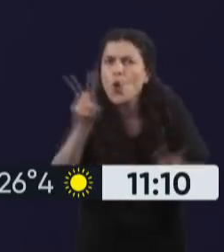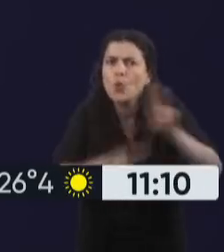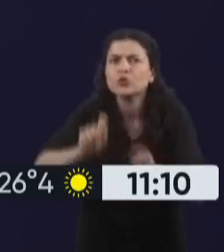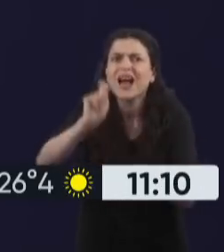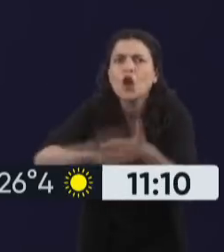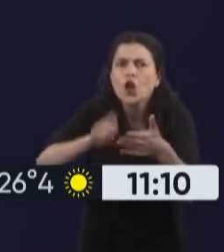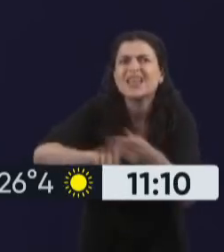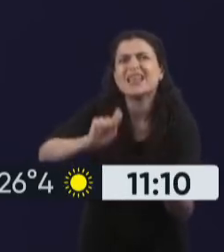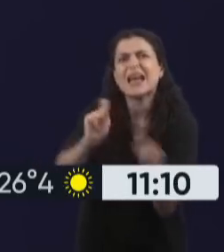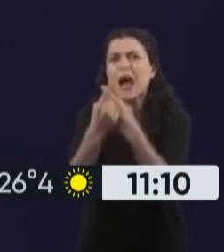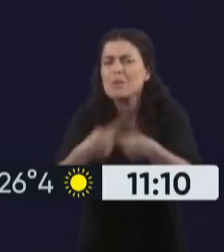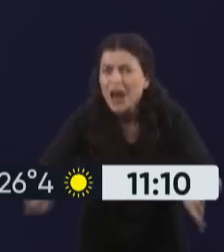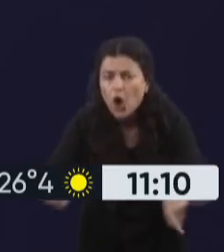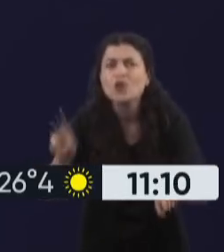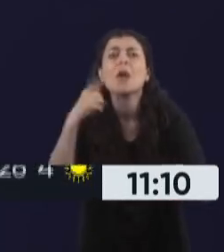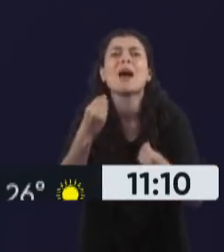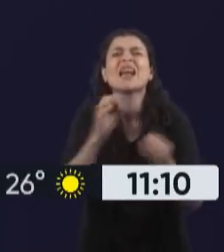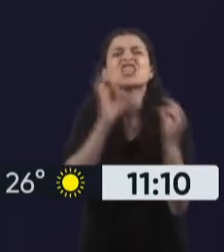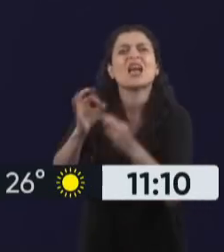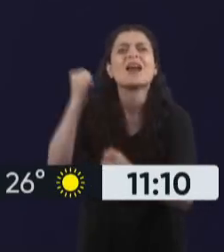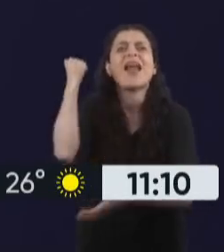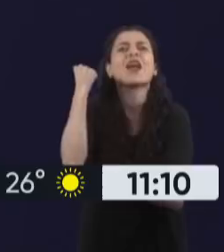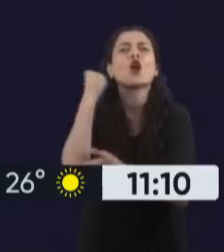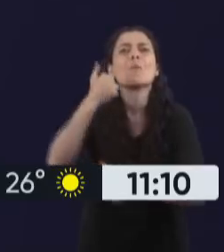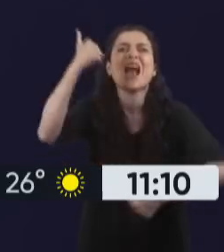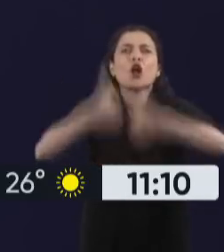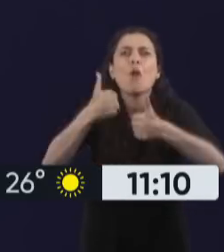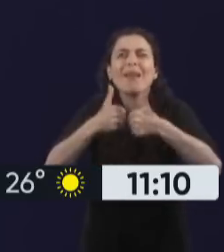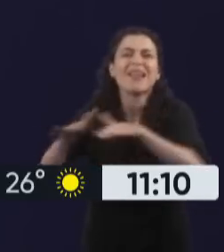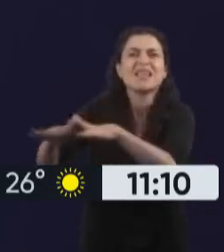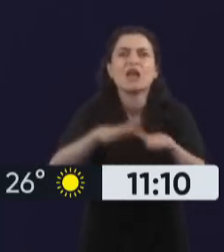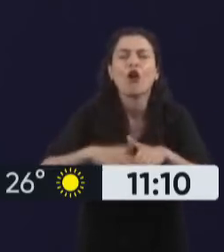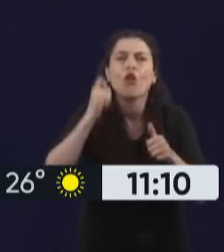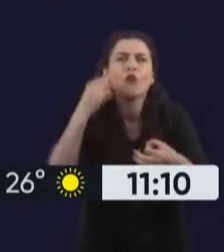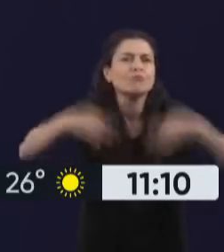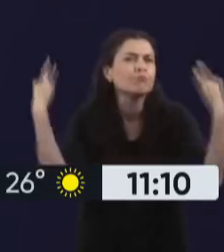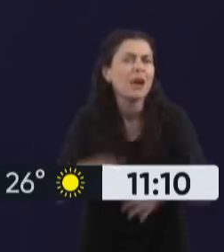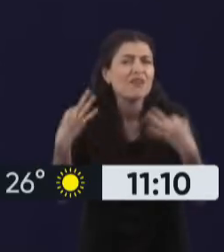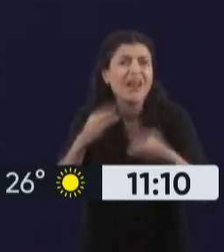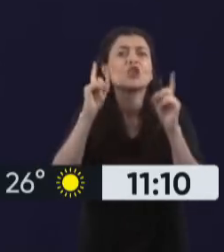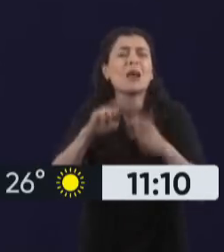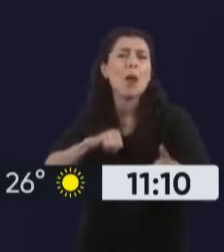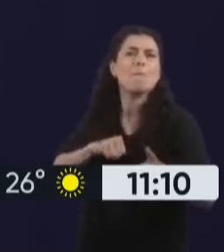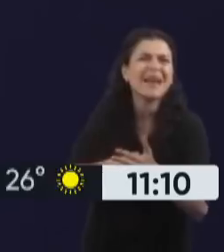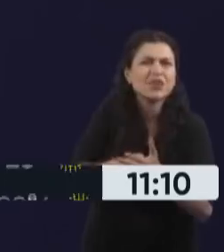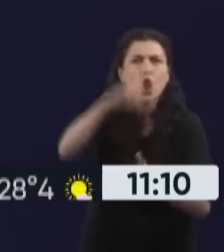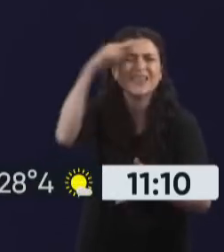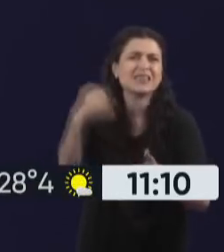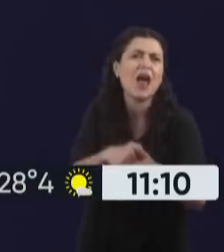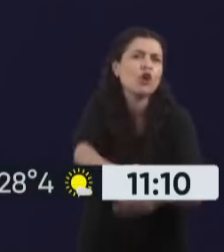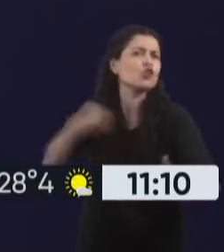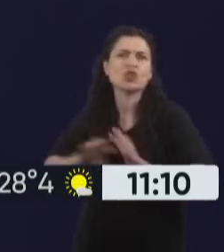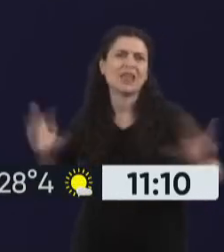a la economía cada vez más competitiva y cada vez tener menos encima de su espalda el peso del Estado, como